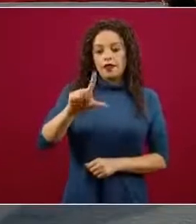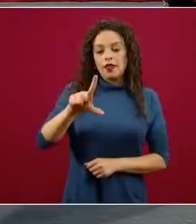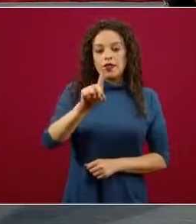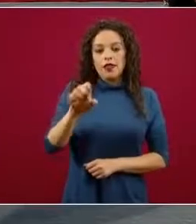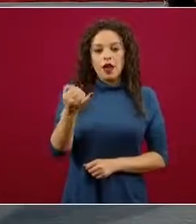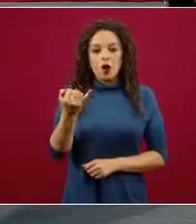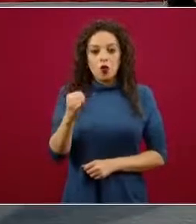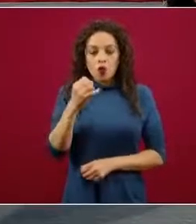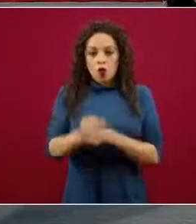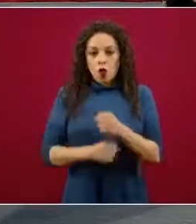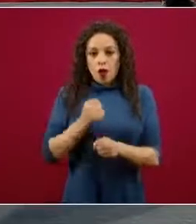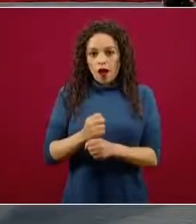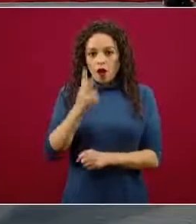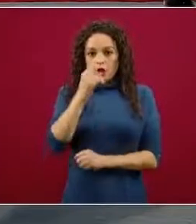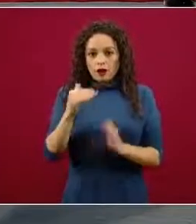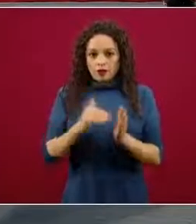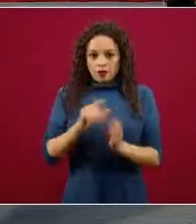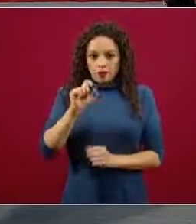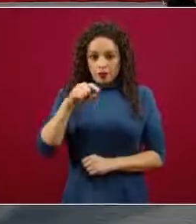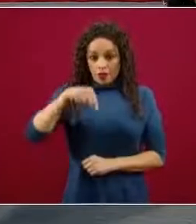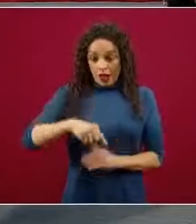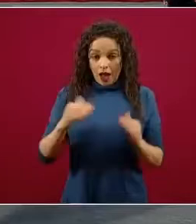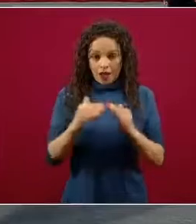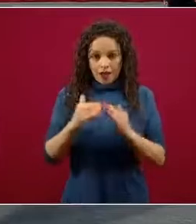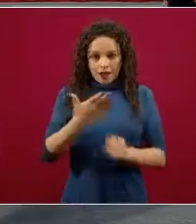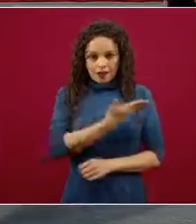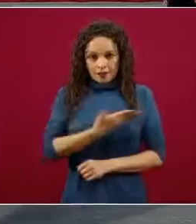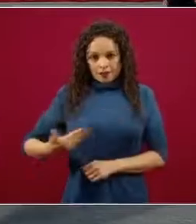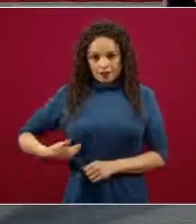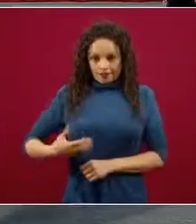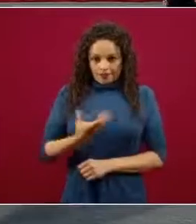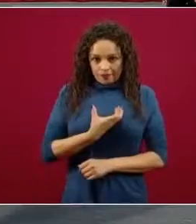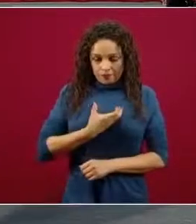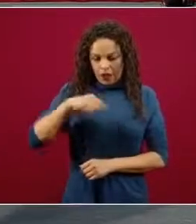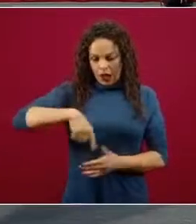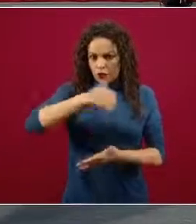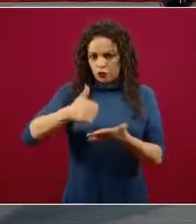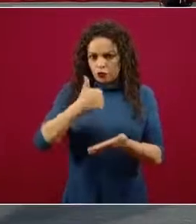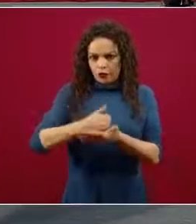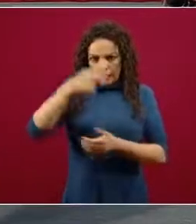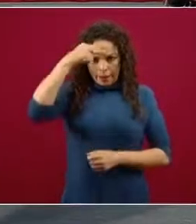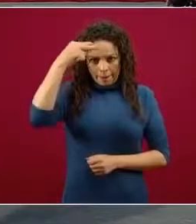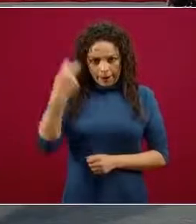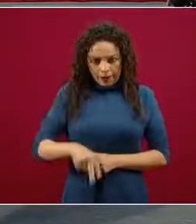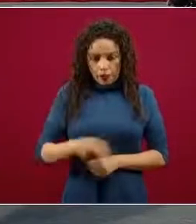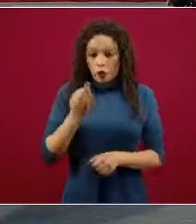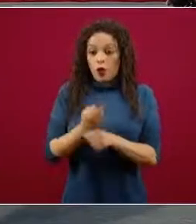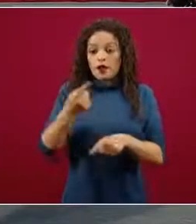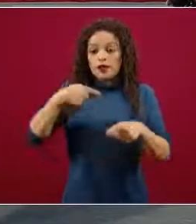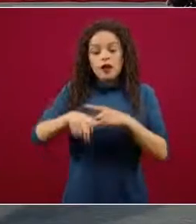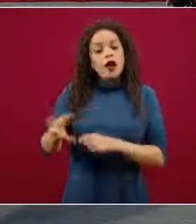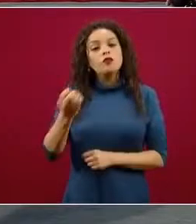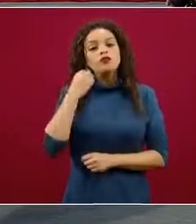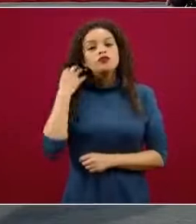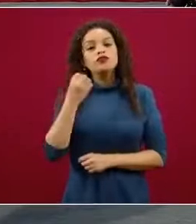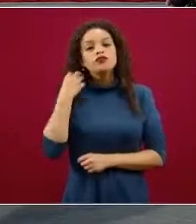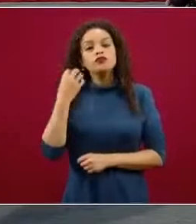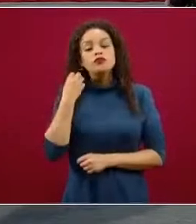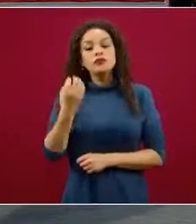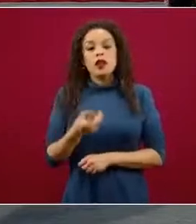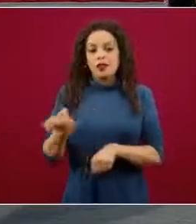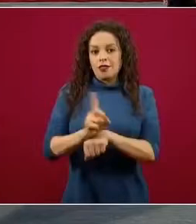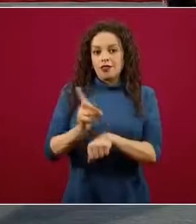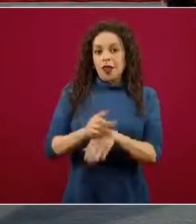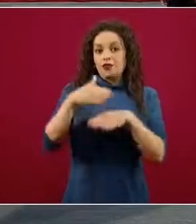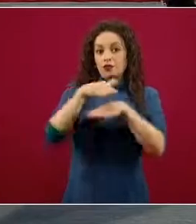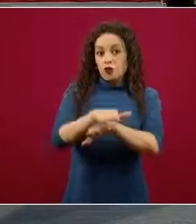junio de 2020. Estamos en el Palacio Nacional de México, en la Ciudad de México. Vamos a iniciar la conferencia de prensa diaria sobre